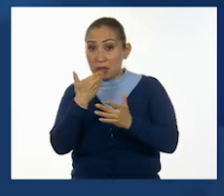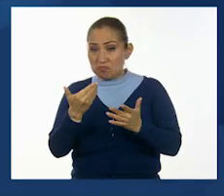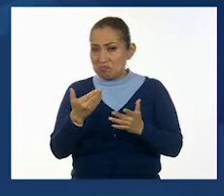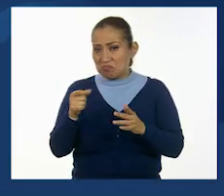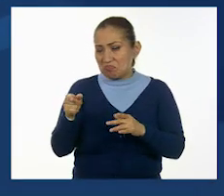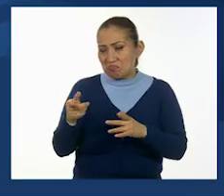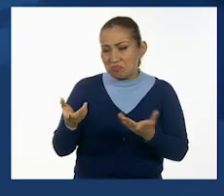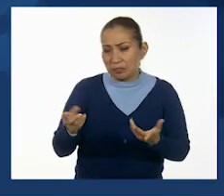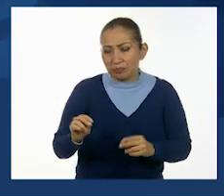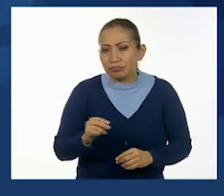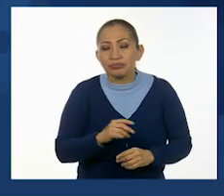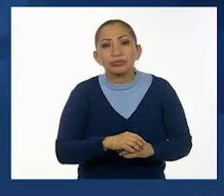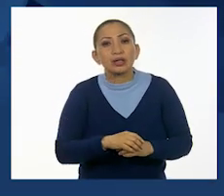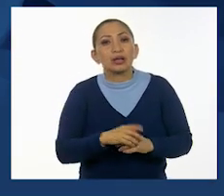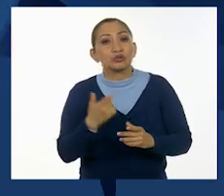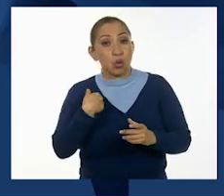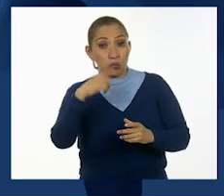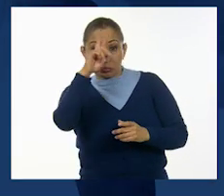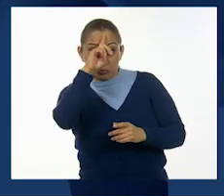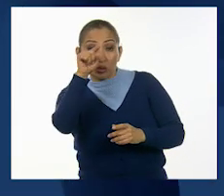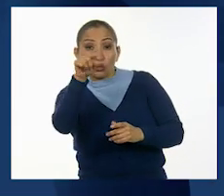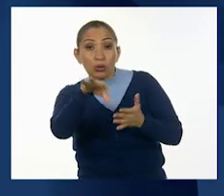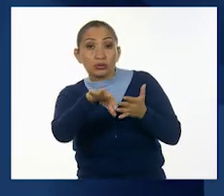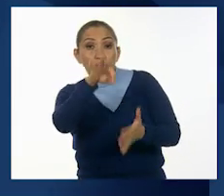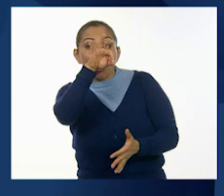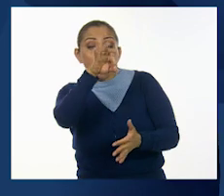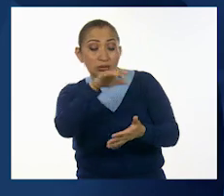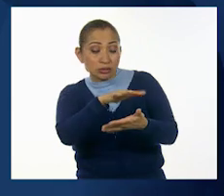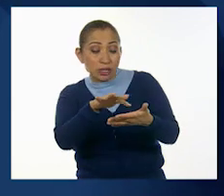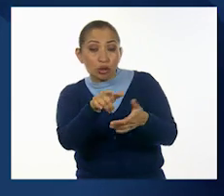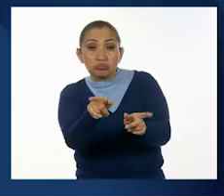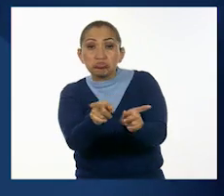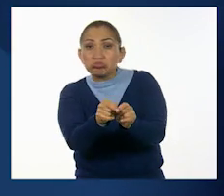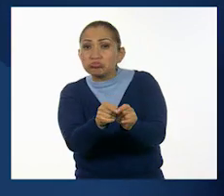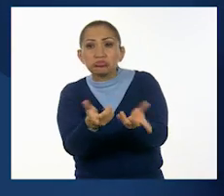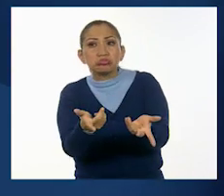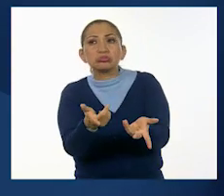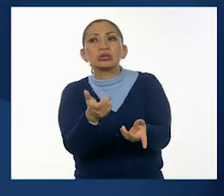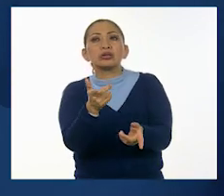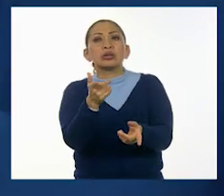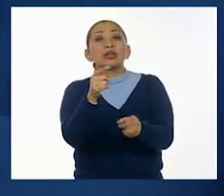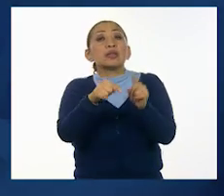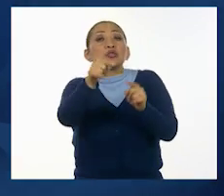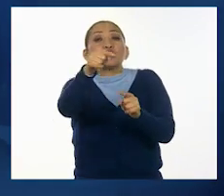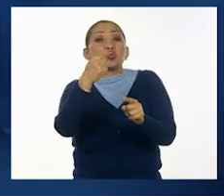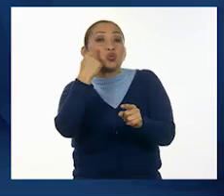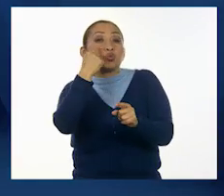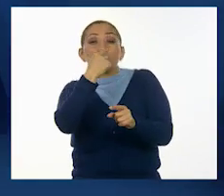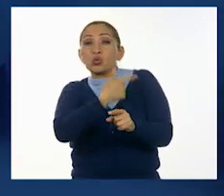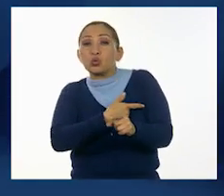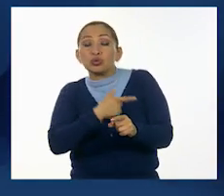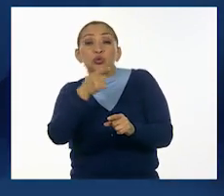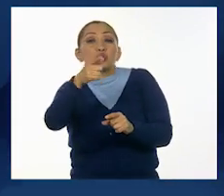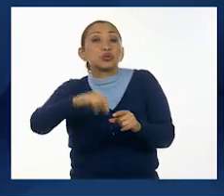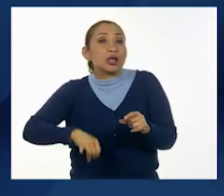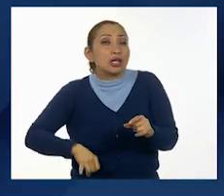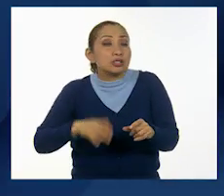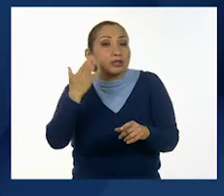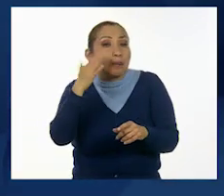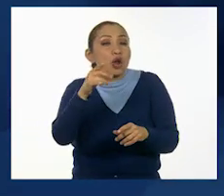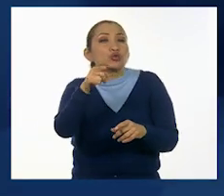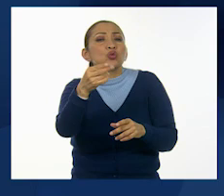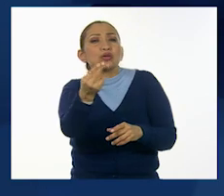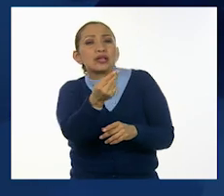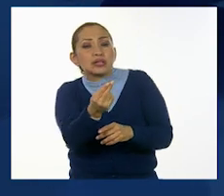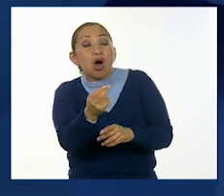adecuado. ¿Qué te sugiero? Que elijas textos breves, según tus gustos, tus intereses, tus